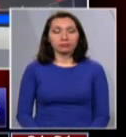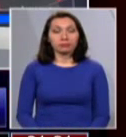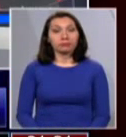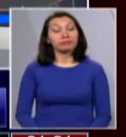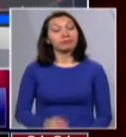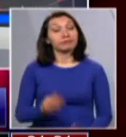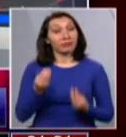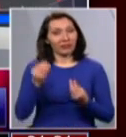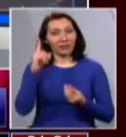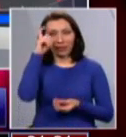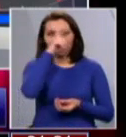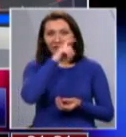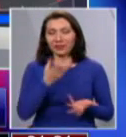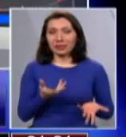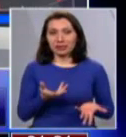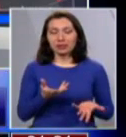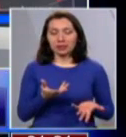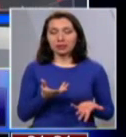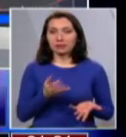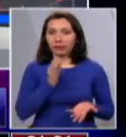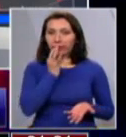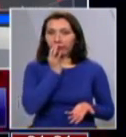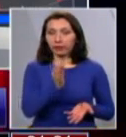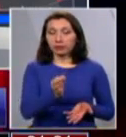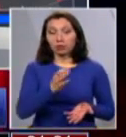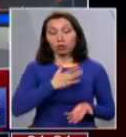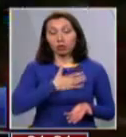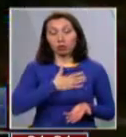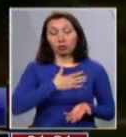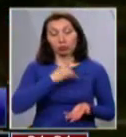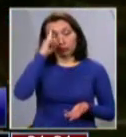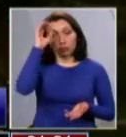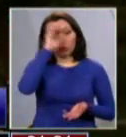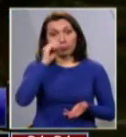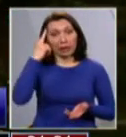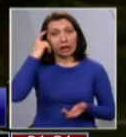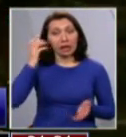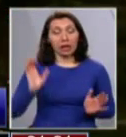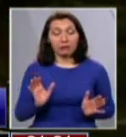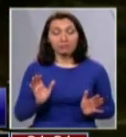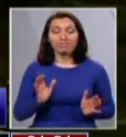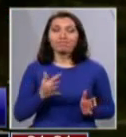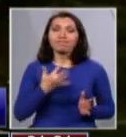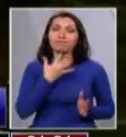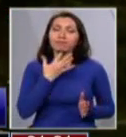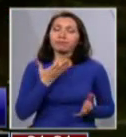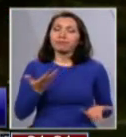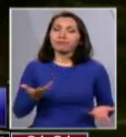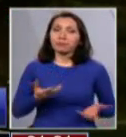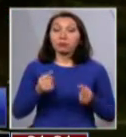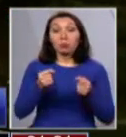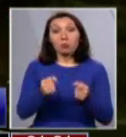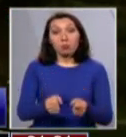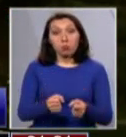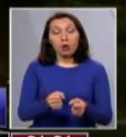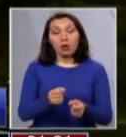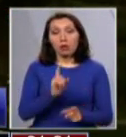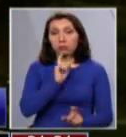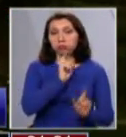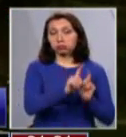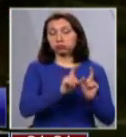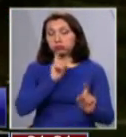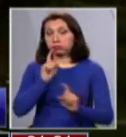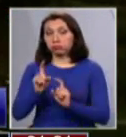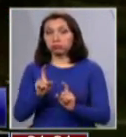es bien difícil decir lo que uno cree mónica porque uno puede estar imputando